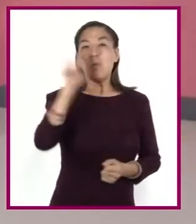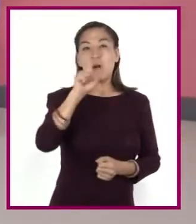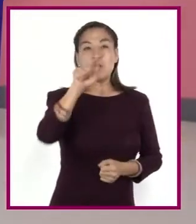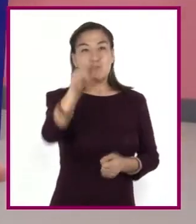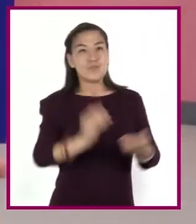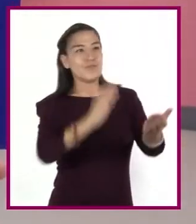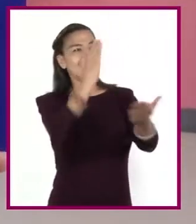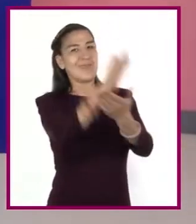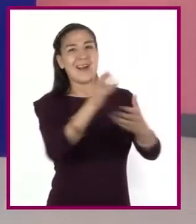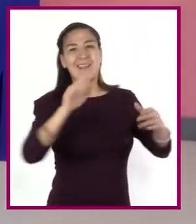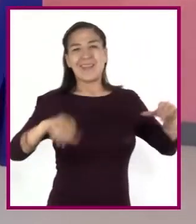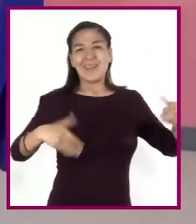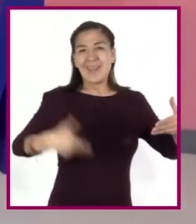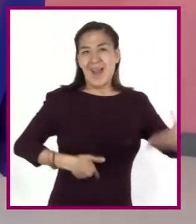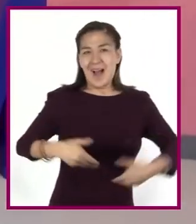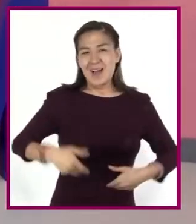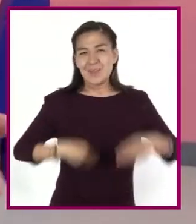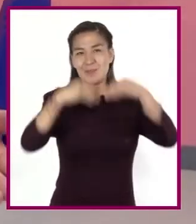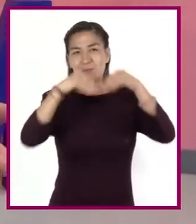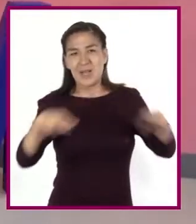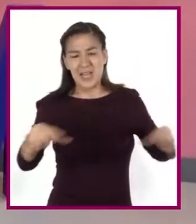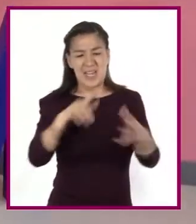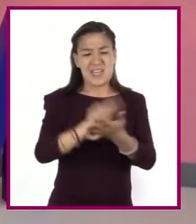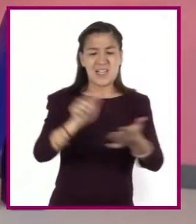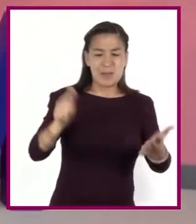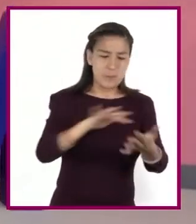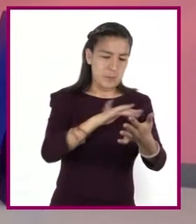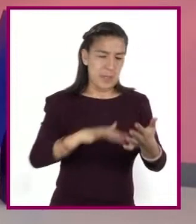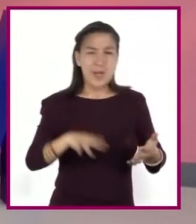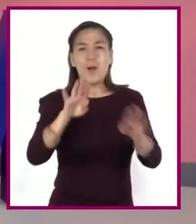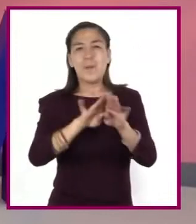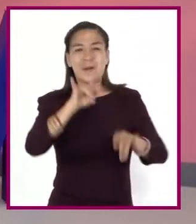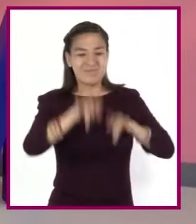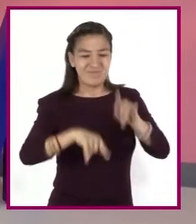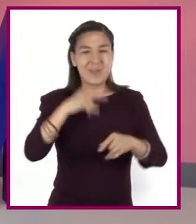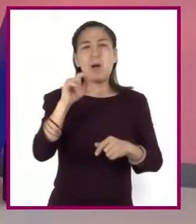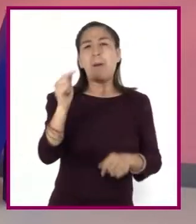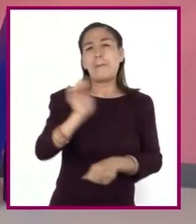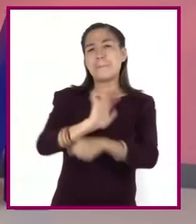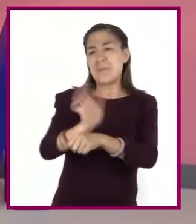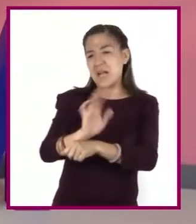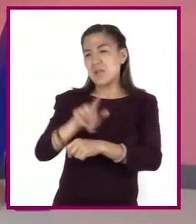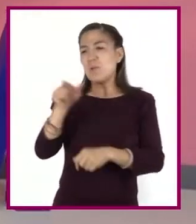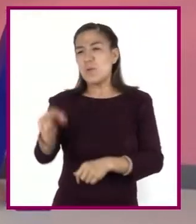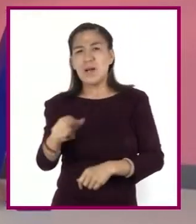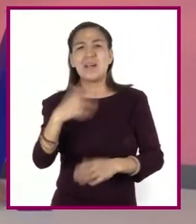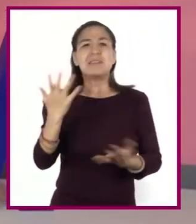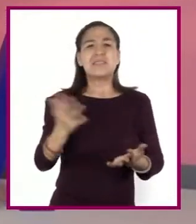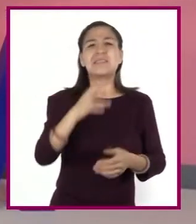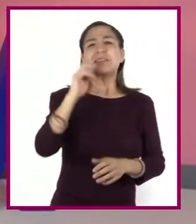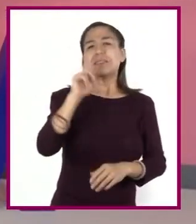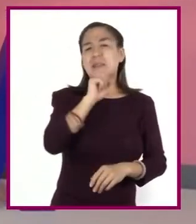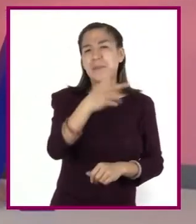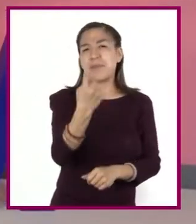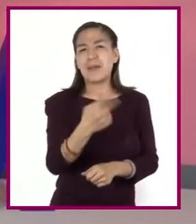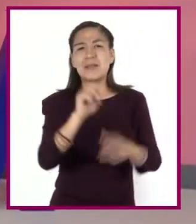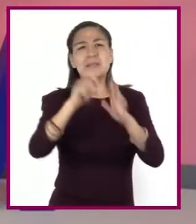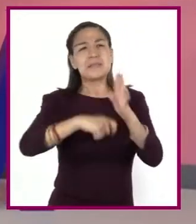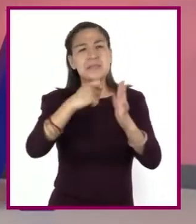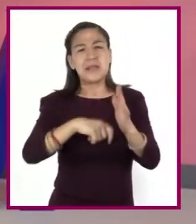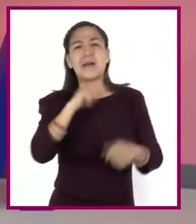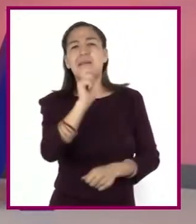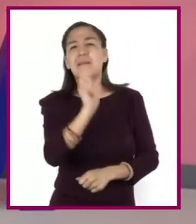al teatro o lee un libro, un cómic o ve una película en el cine o en la televisión. Piensen, ¿qué hicieron